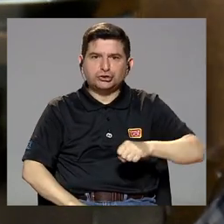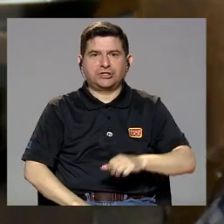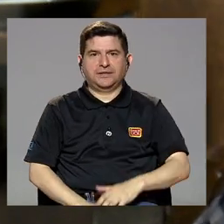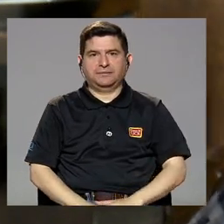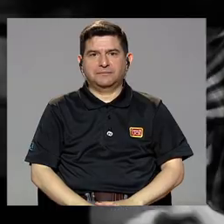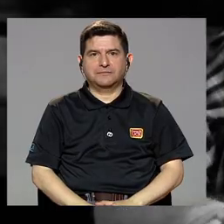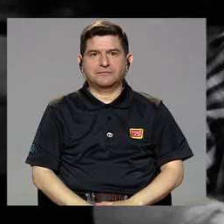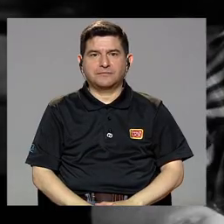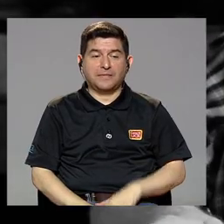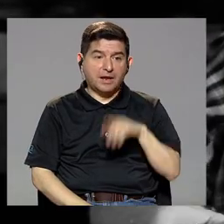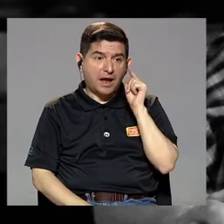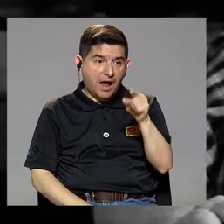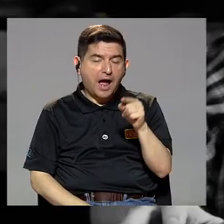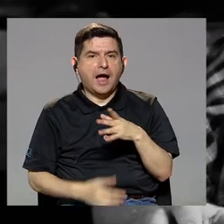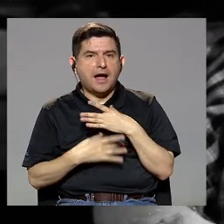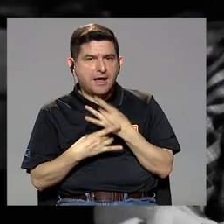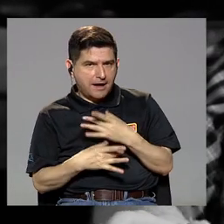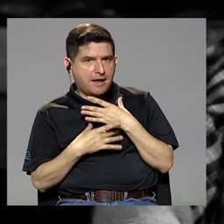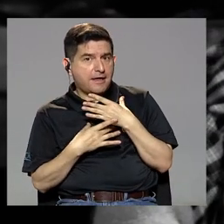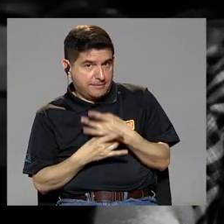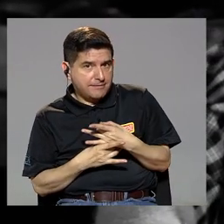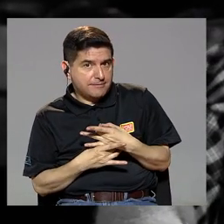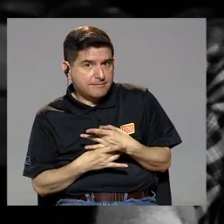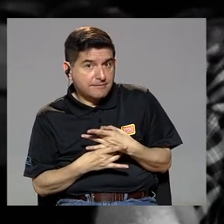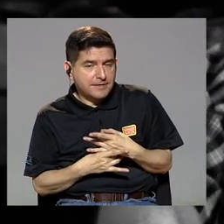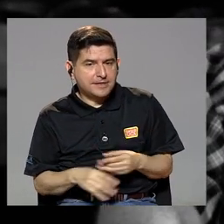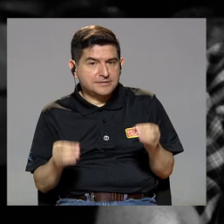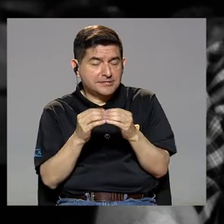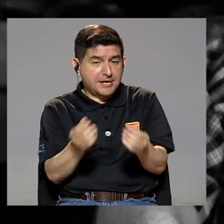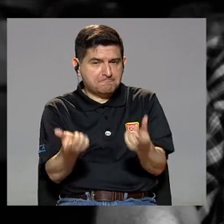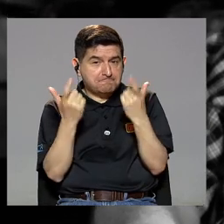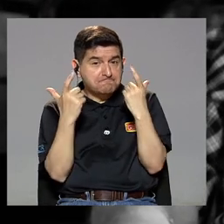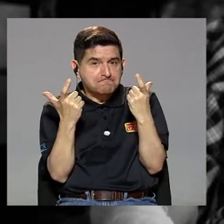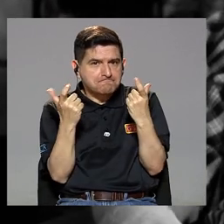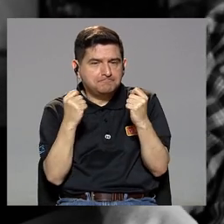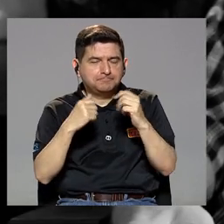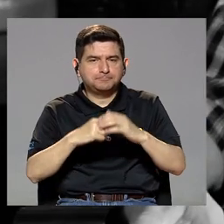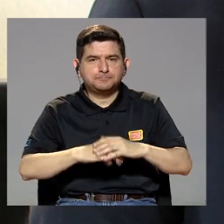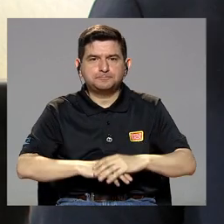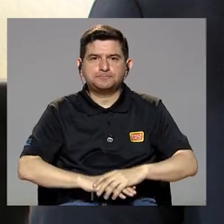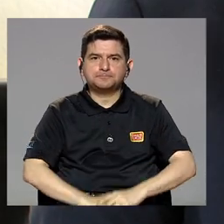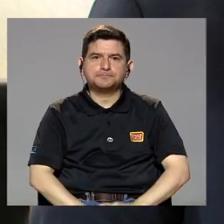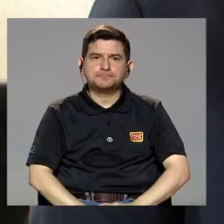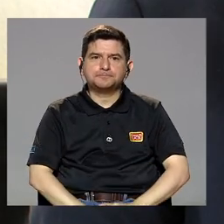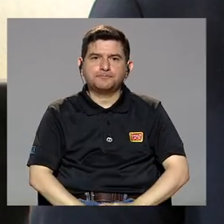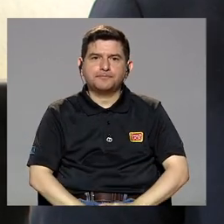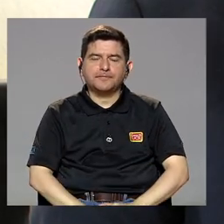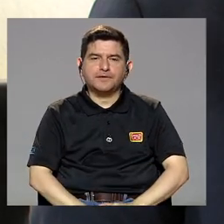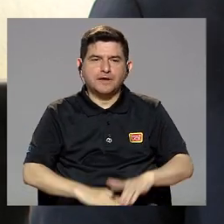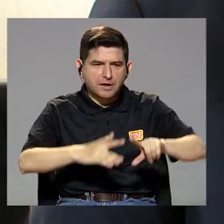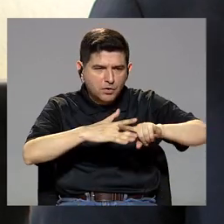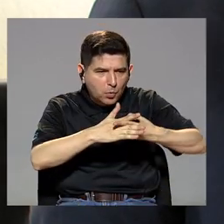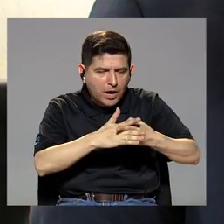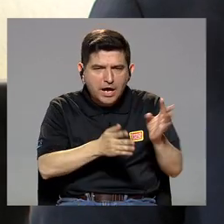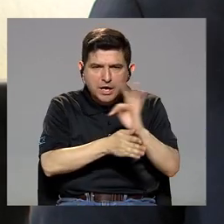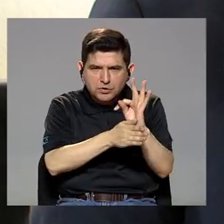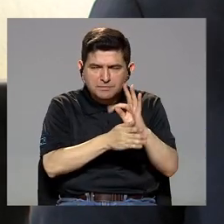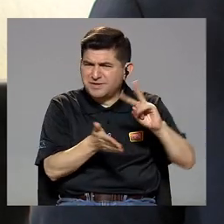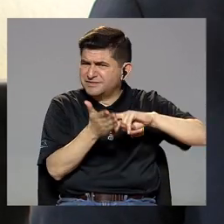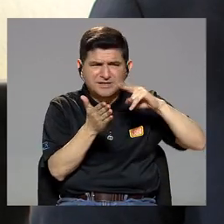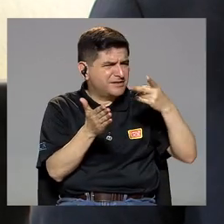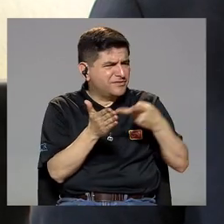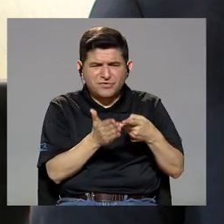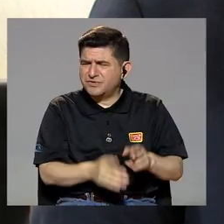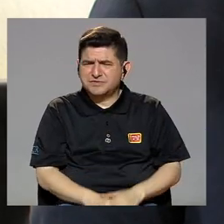entonces a ellos les interesaba por lo que le daba más plata cuando entré a la televisión no es que la televisión